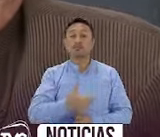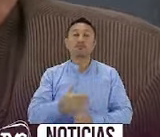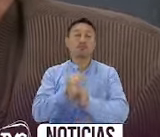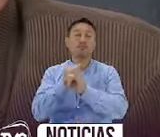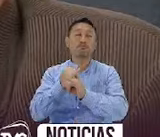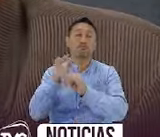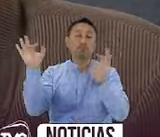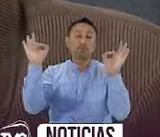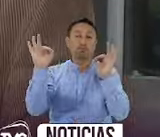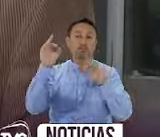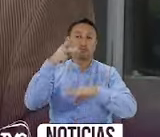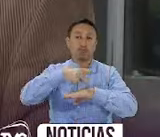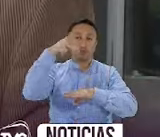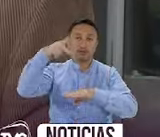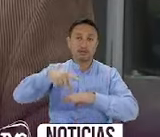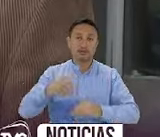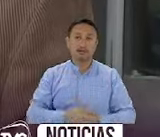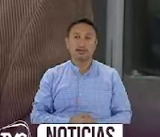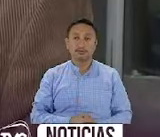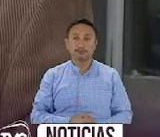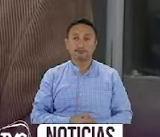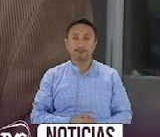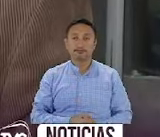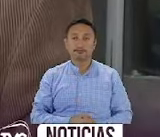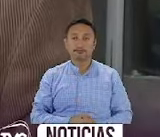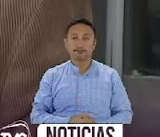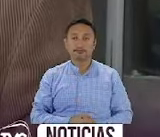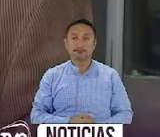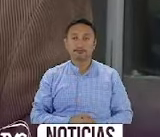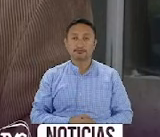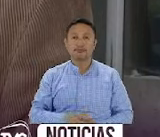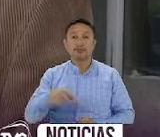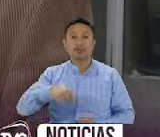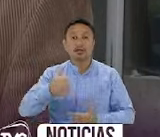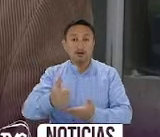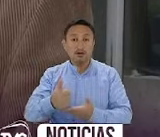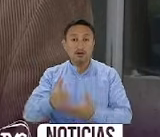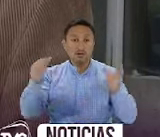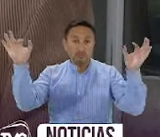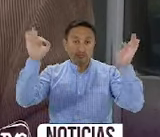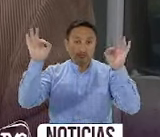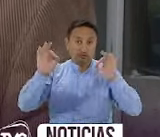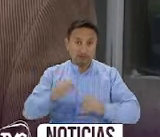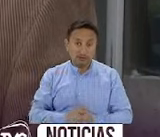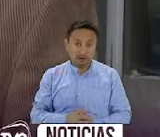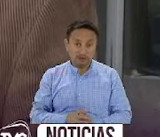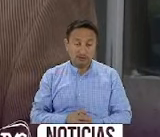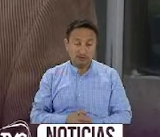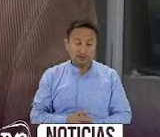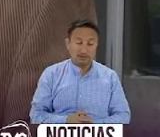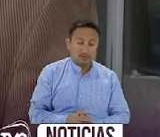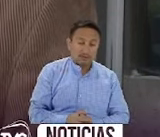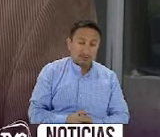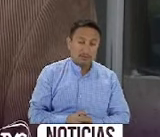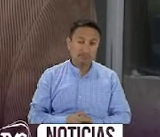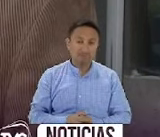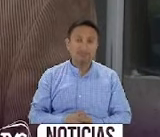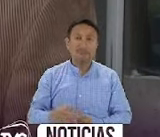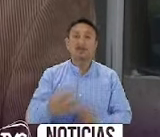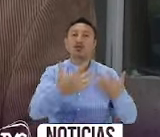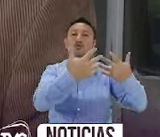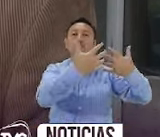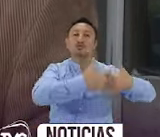Pichincha. Lo que fundamentalmente nos suministra energéticamente son las centrales de generación